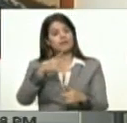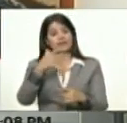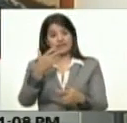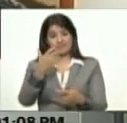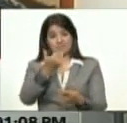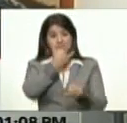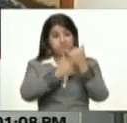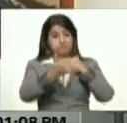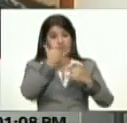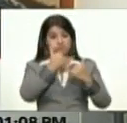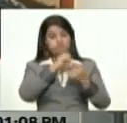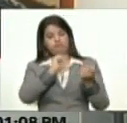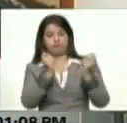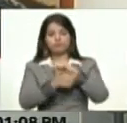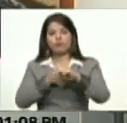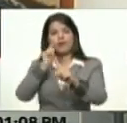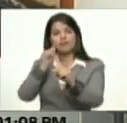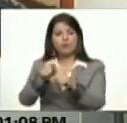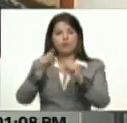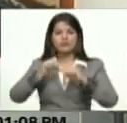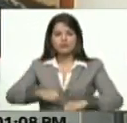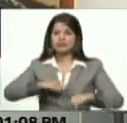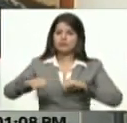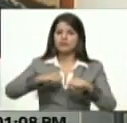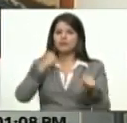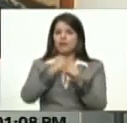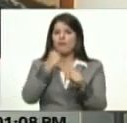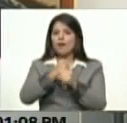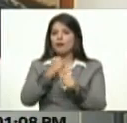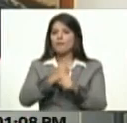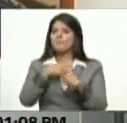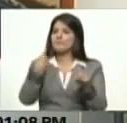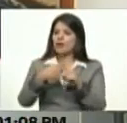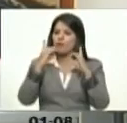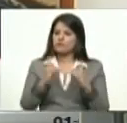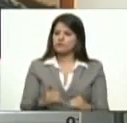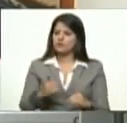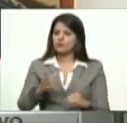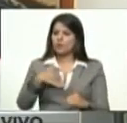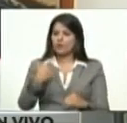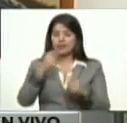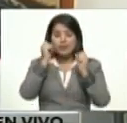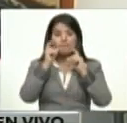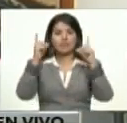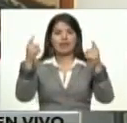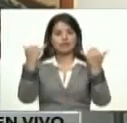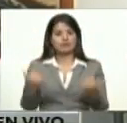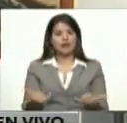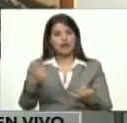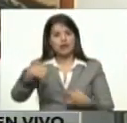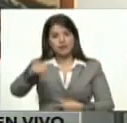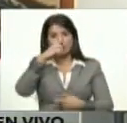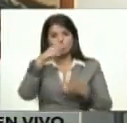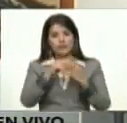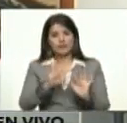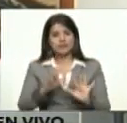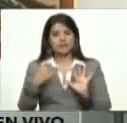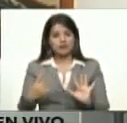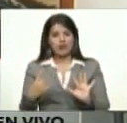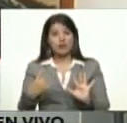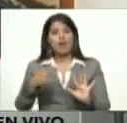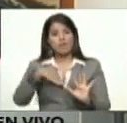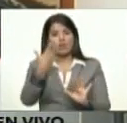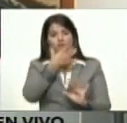que todos tenemos que hacer, a reactivarse y van definitivamente a despertar este año 2016